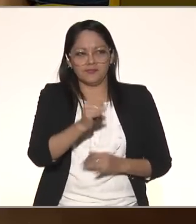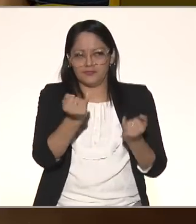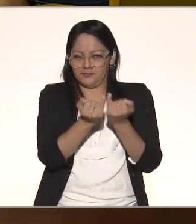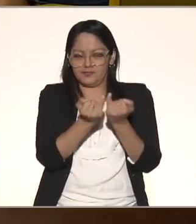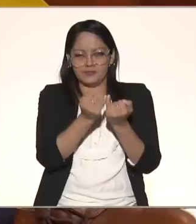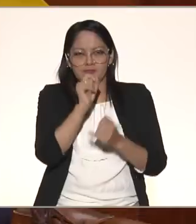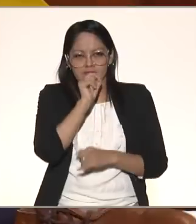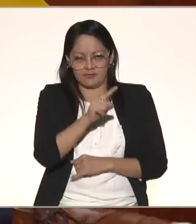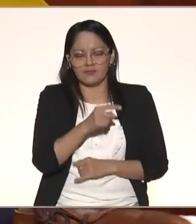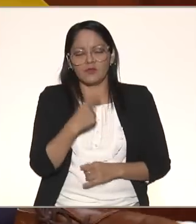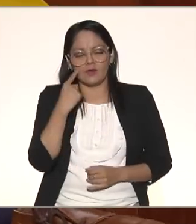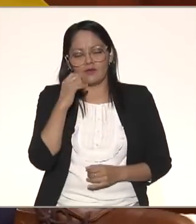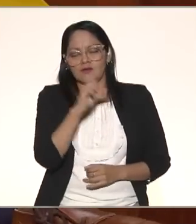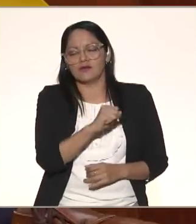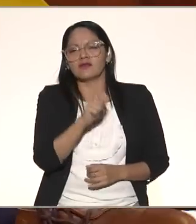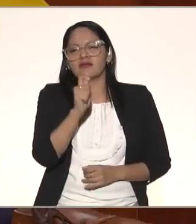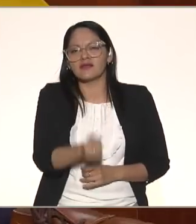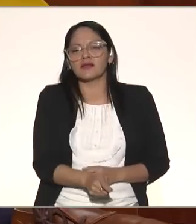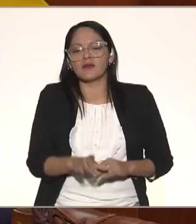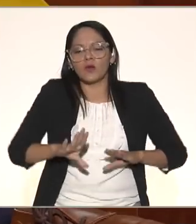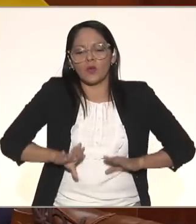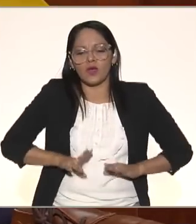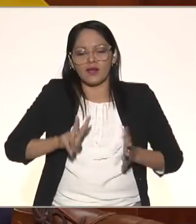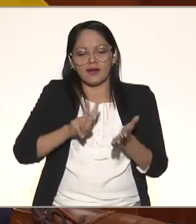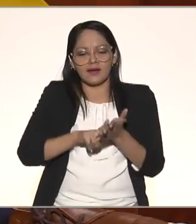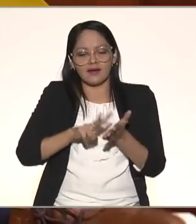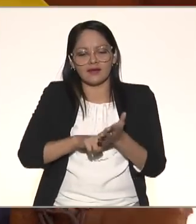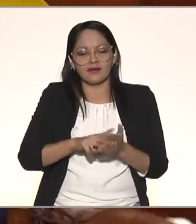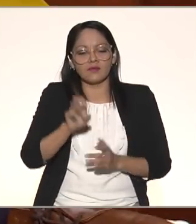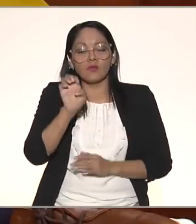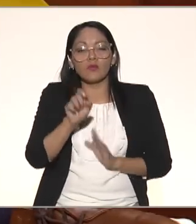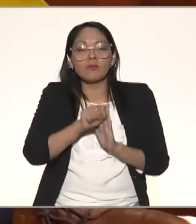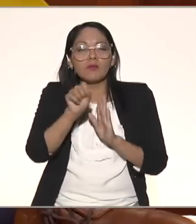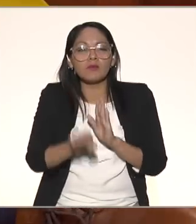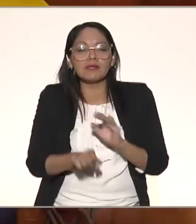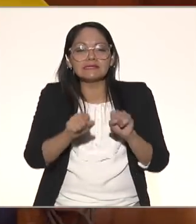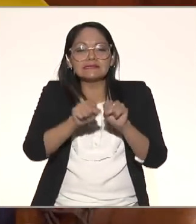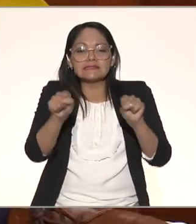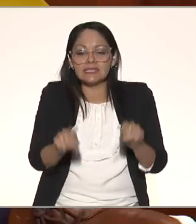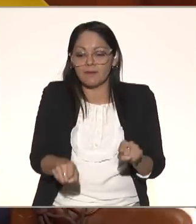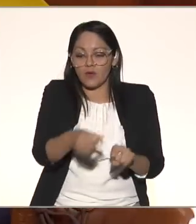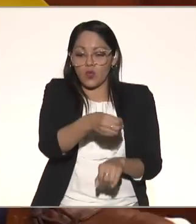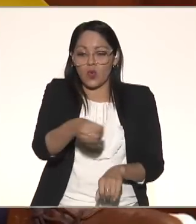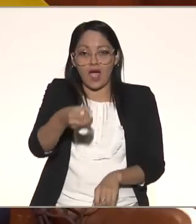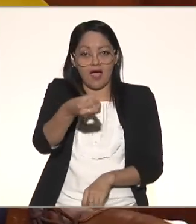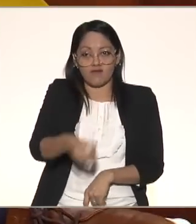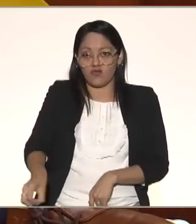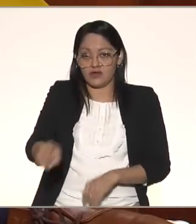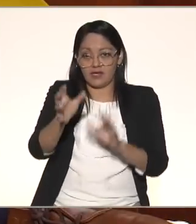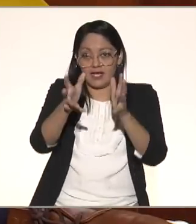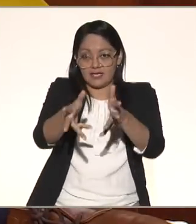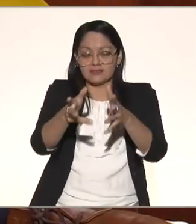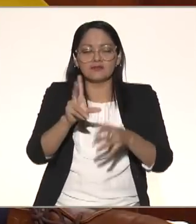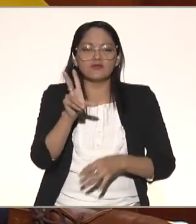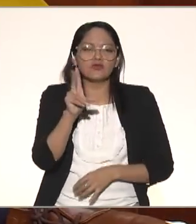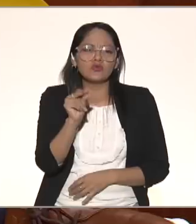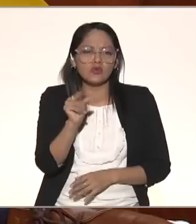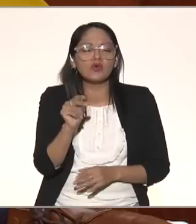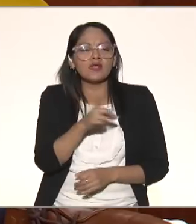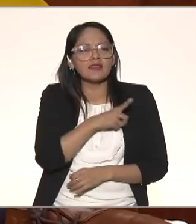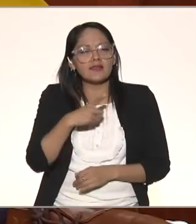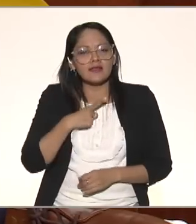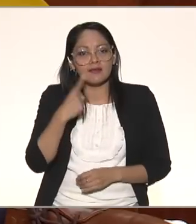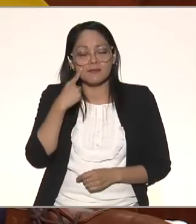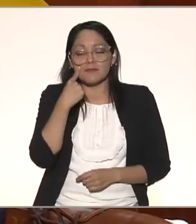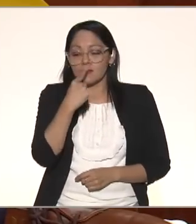a tomar en cuenta es que los valores no son un sistema fijo. Tenemos una forma de valorar, cada uno de nosotros tenemos un